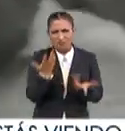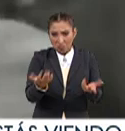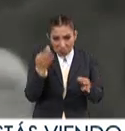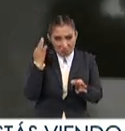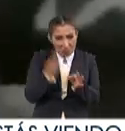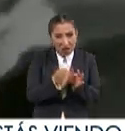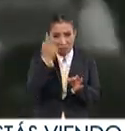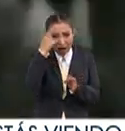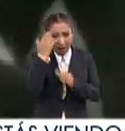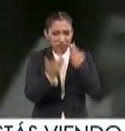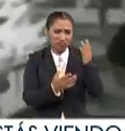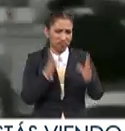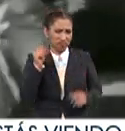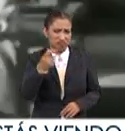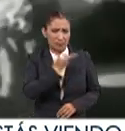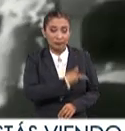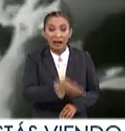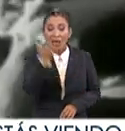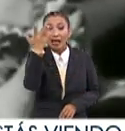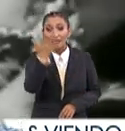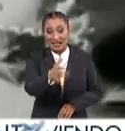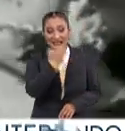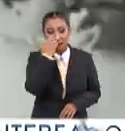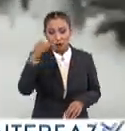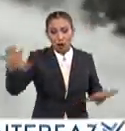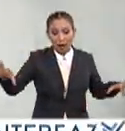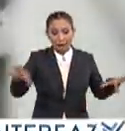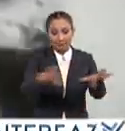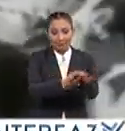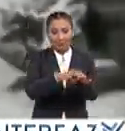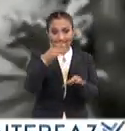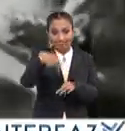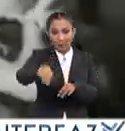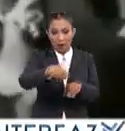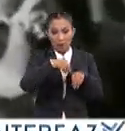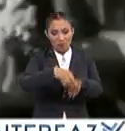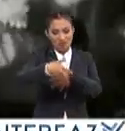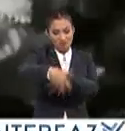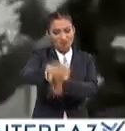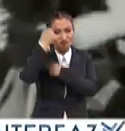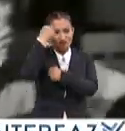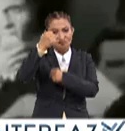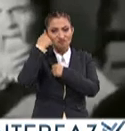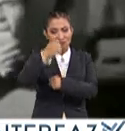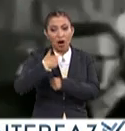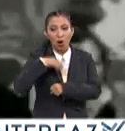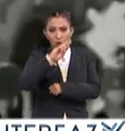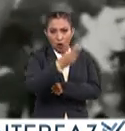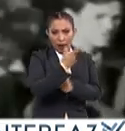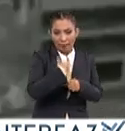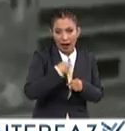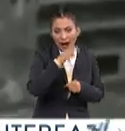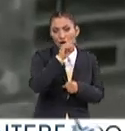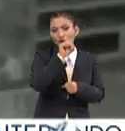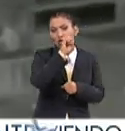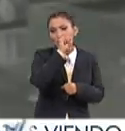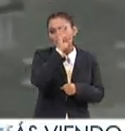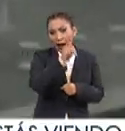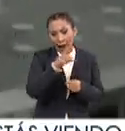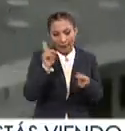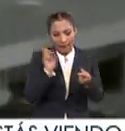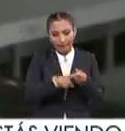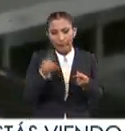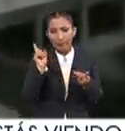no eran las adecuadas. Más de 10 escuelas formaron parte de un movimiento social como fueron la Universidad Nacional Autónoma